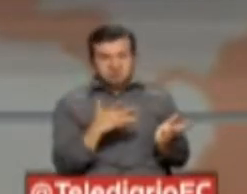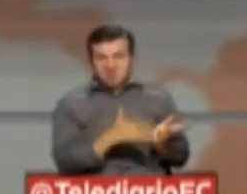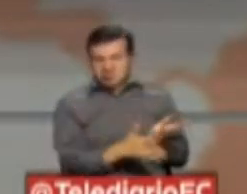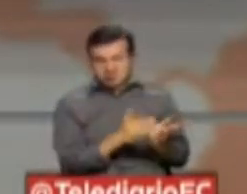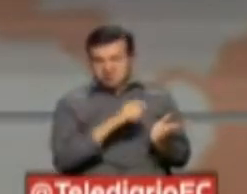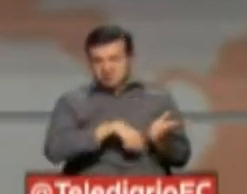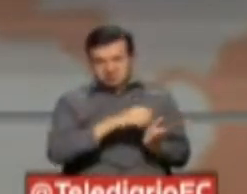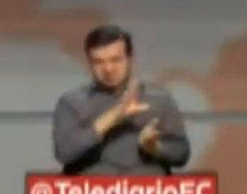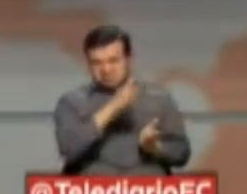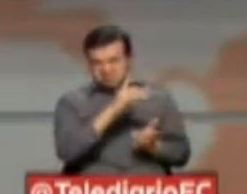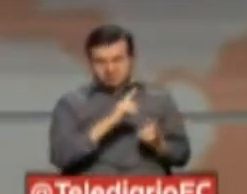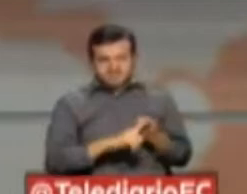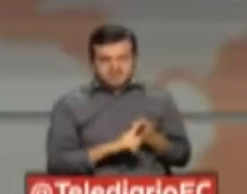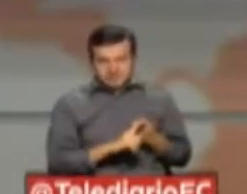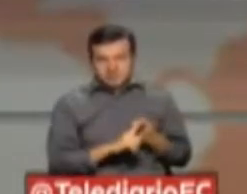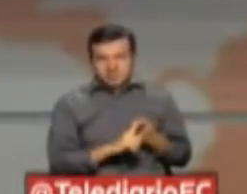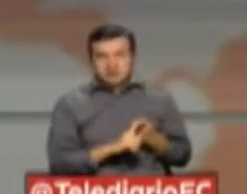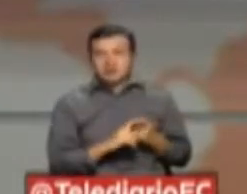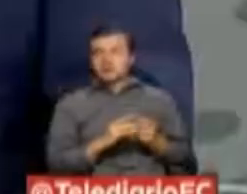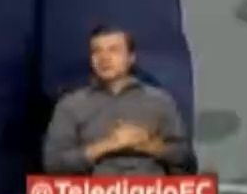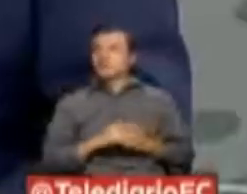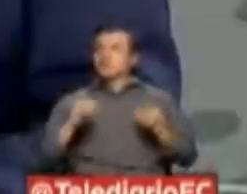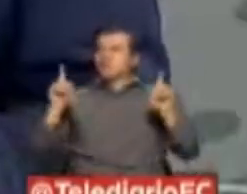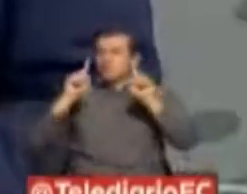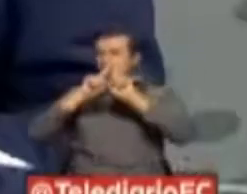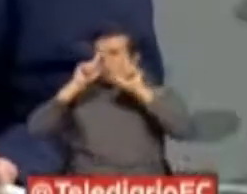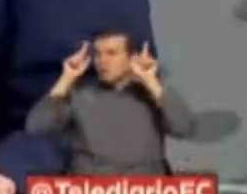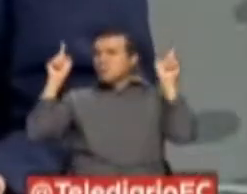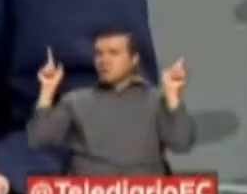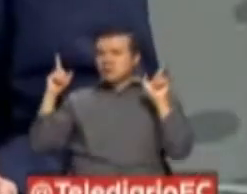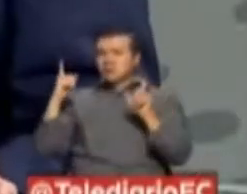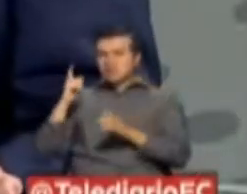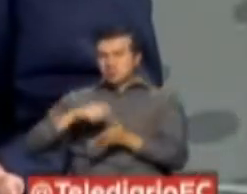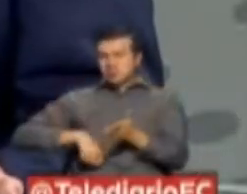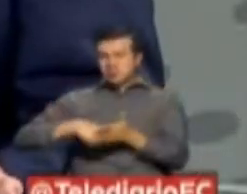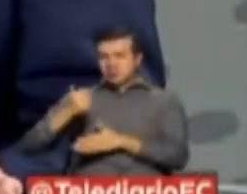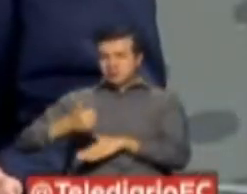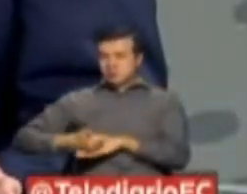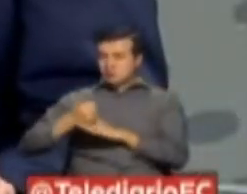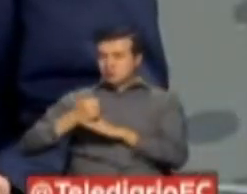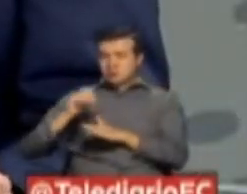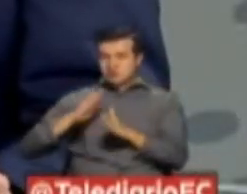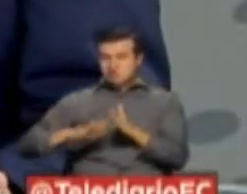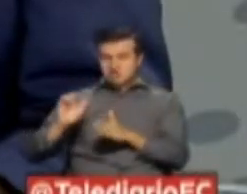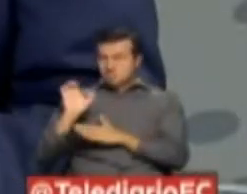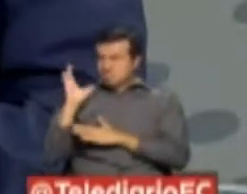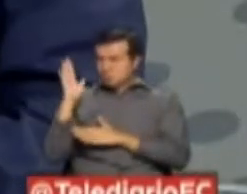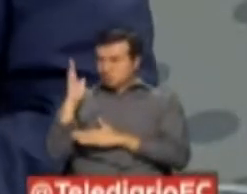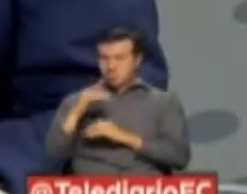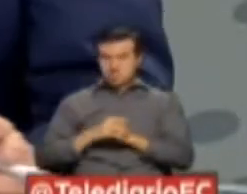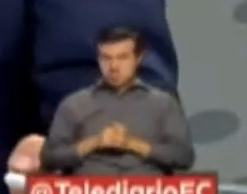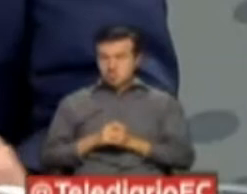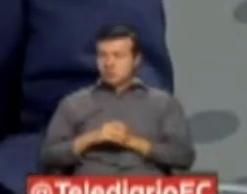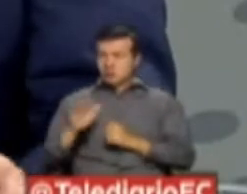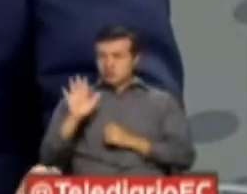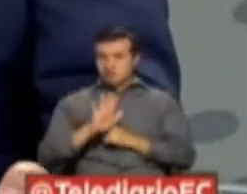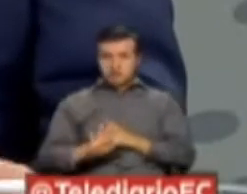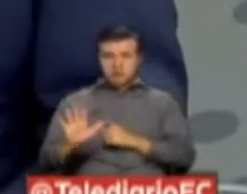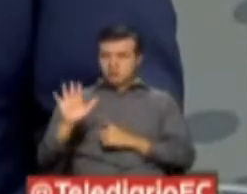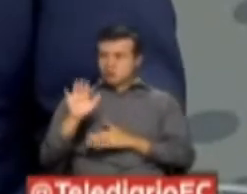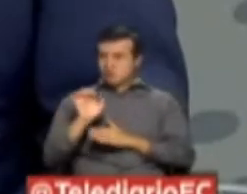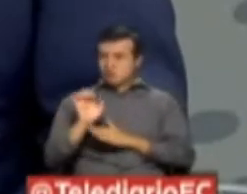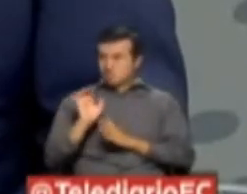si es que existiera esta compañía no estaba autorizado para operar en el país para recorrer las carreteras